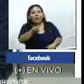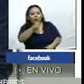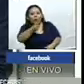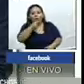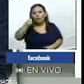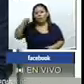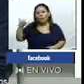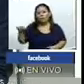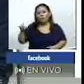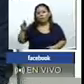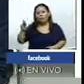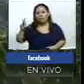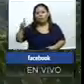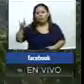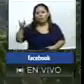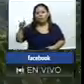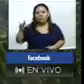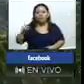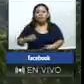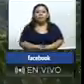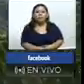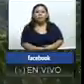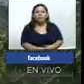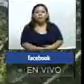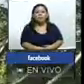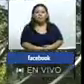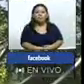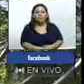compañero Julio Guevara.